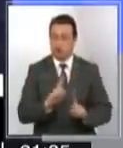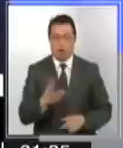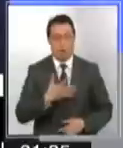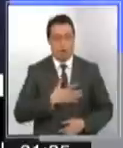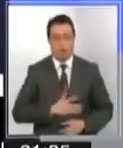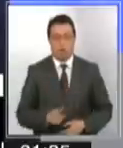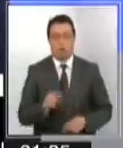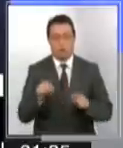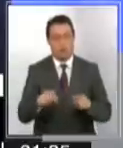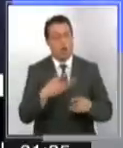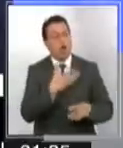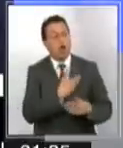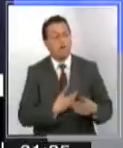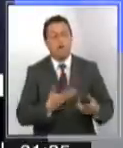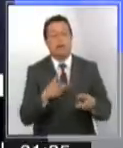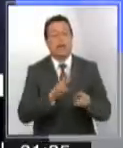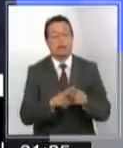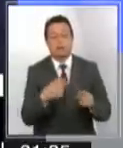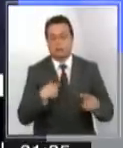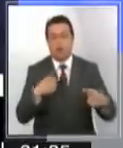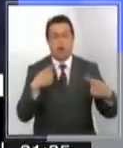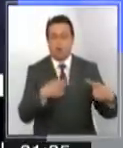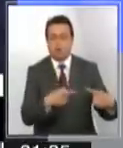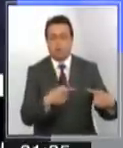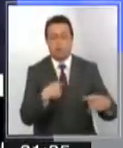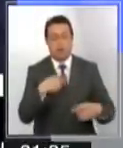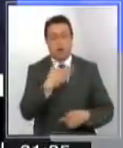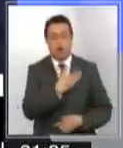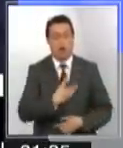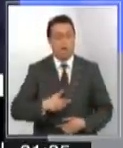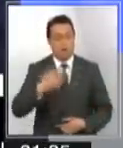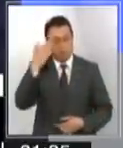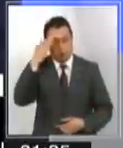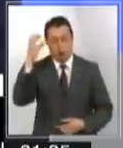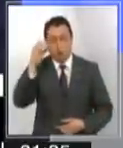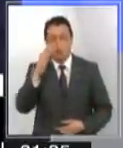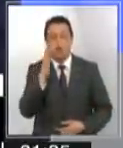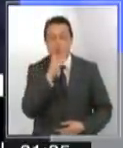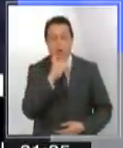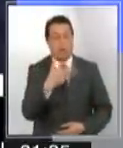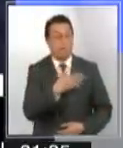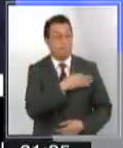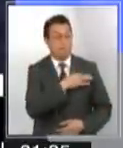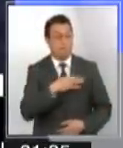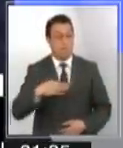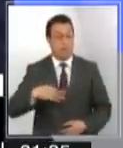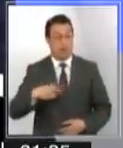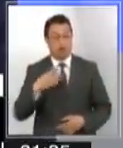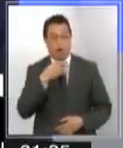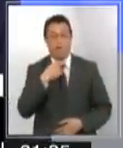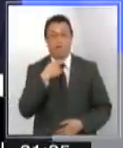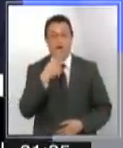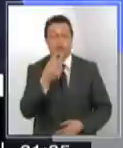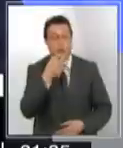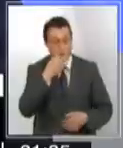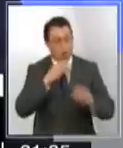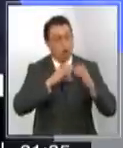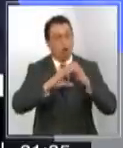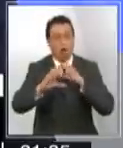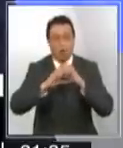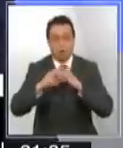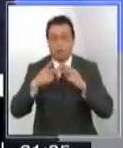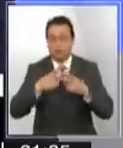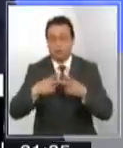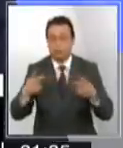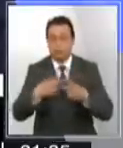hacer lo que está haciendo el gobierno. Aquí el gobierno no tiene una postura, porque tenemos al ministro vocero que públicamente comunica a través de la revista El Sábado que